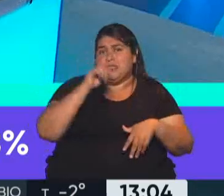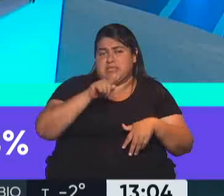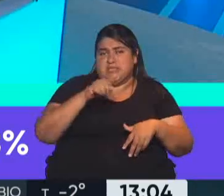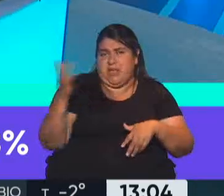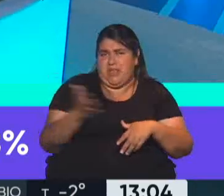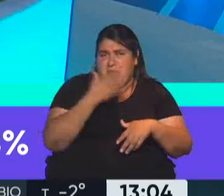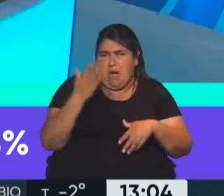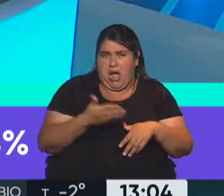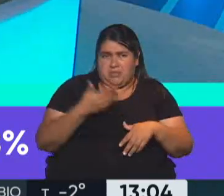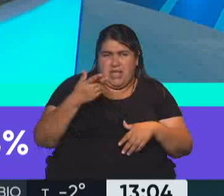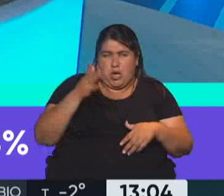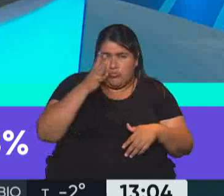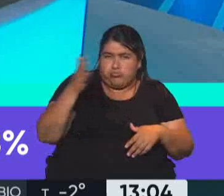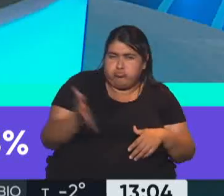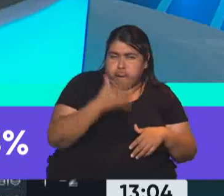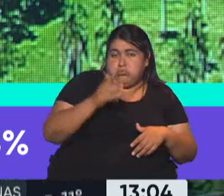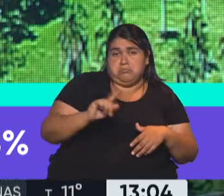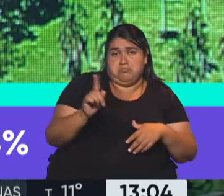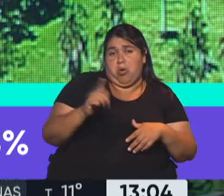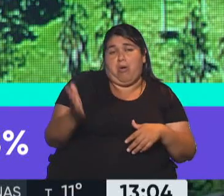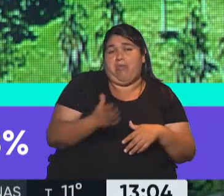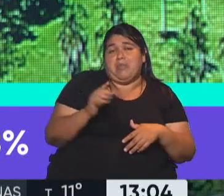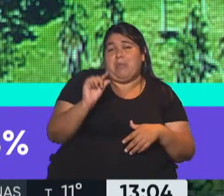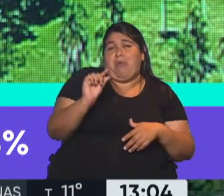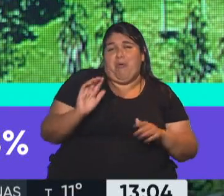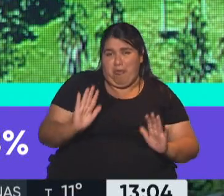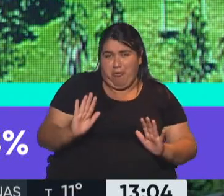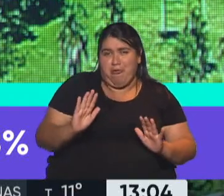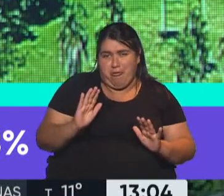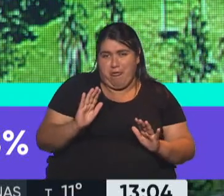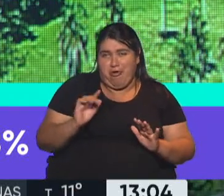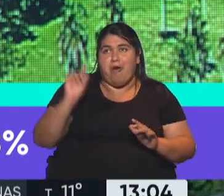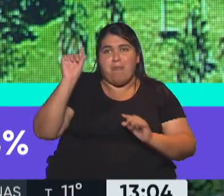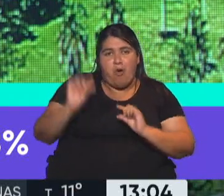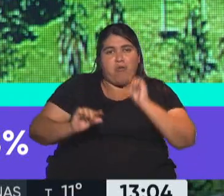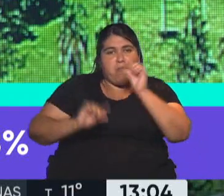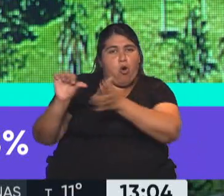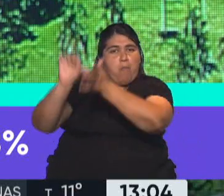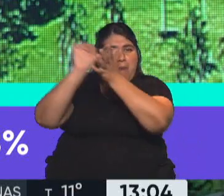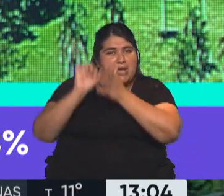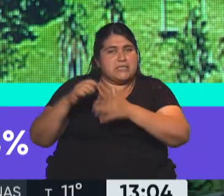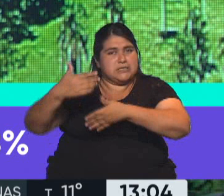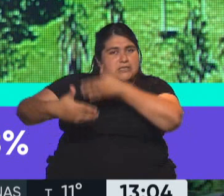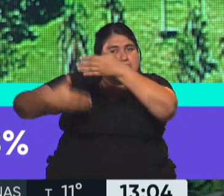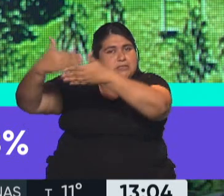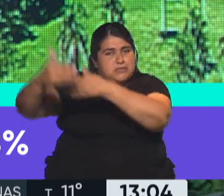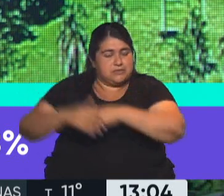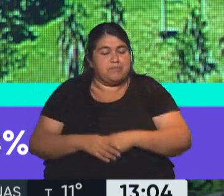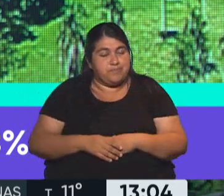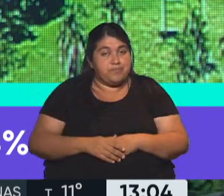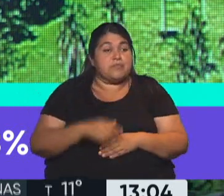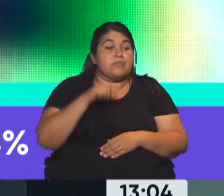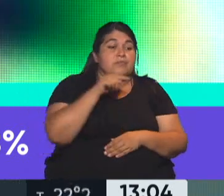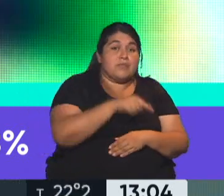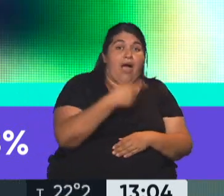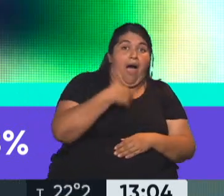que algunas actividades empiezan a realizar, a tomar ritmo. Y en el caso de Argentina lo que se está viendo es que está acompañando este proceso